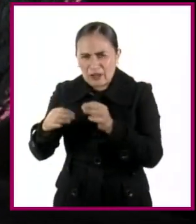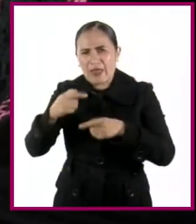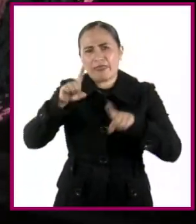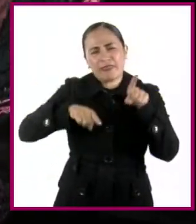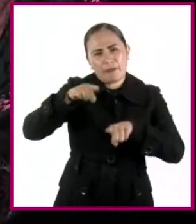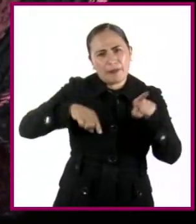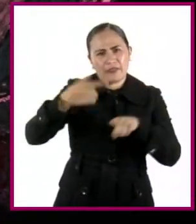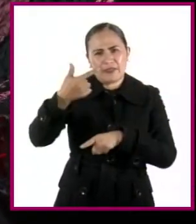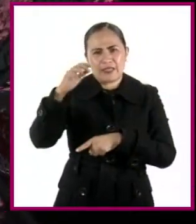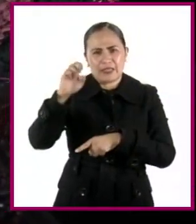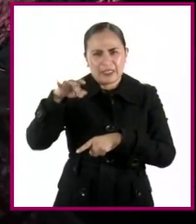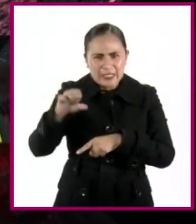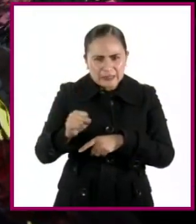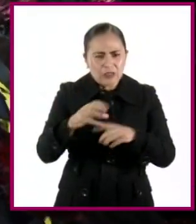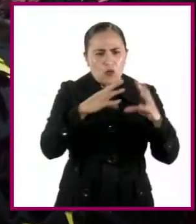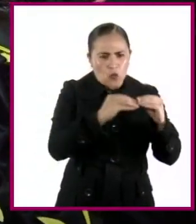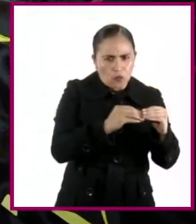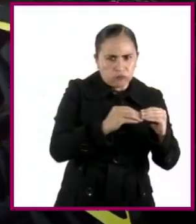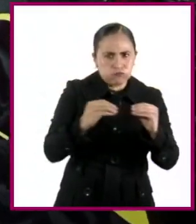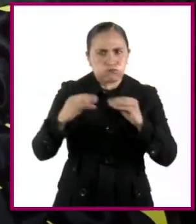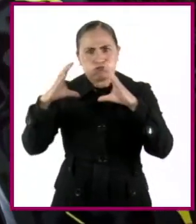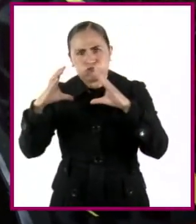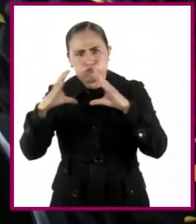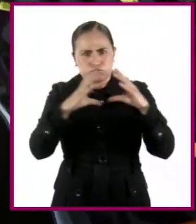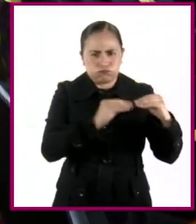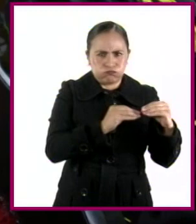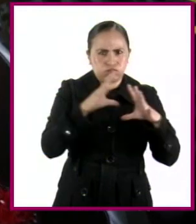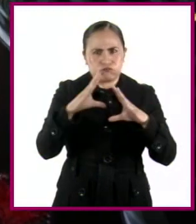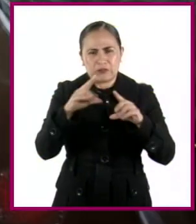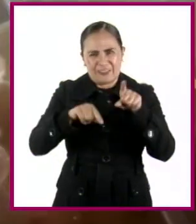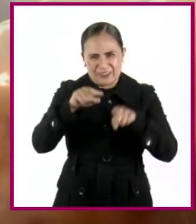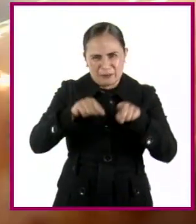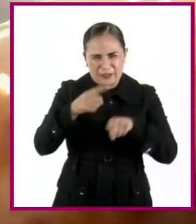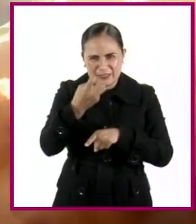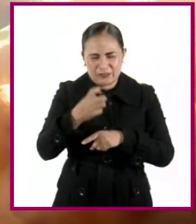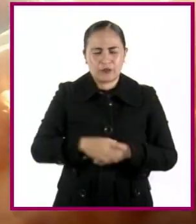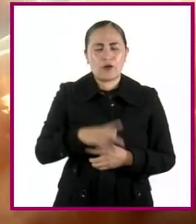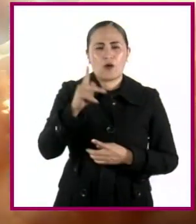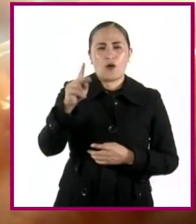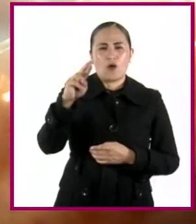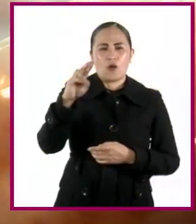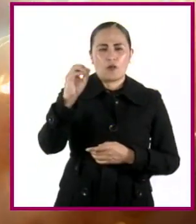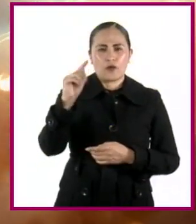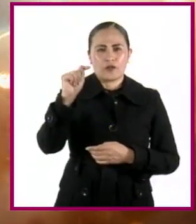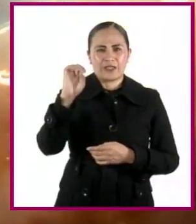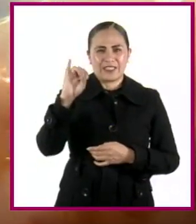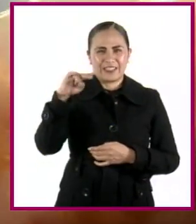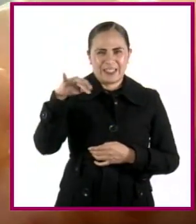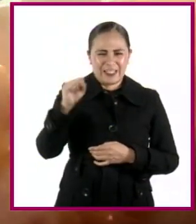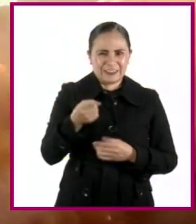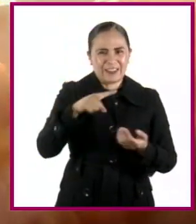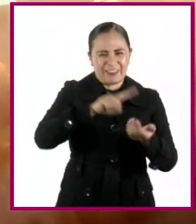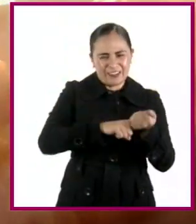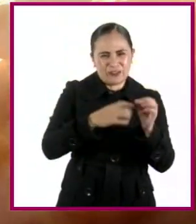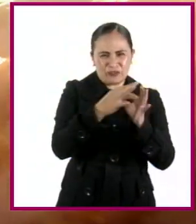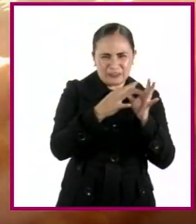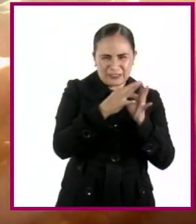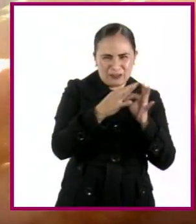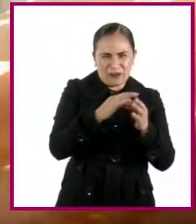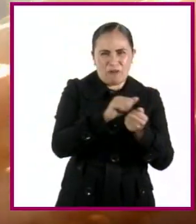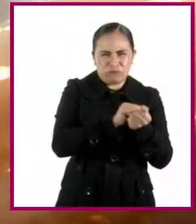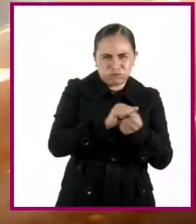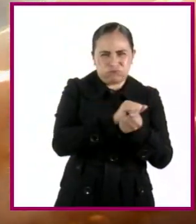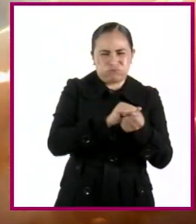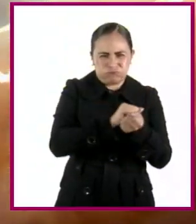activos o inactivos, es decir, prendidos o apagados. Las proteínas sintetizadas por una célula serán difundidas a